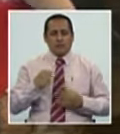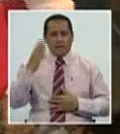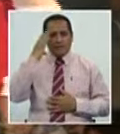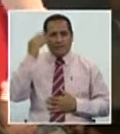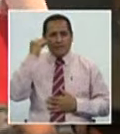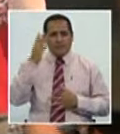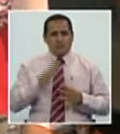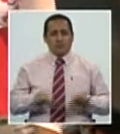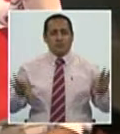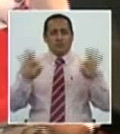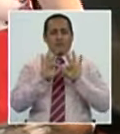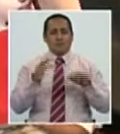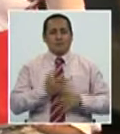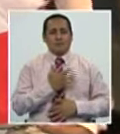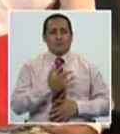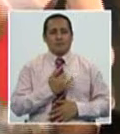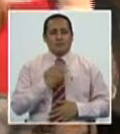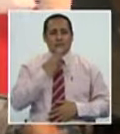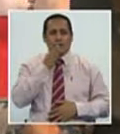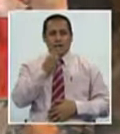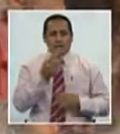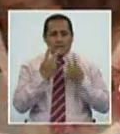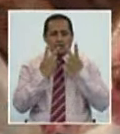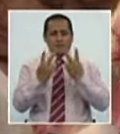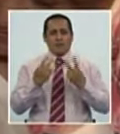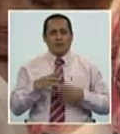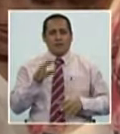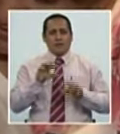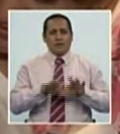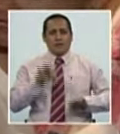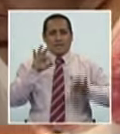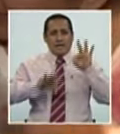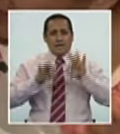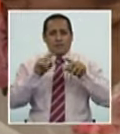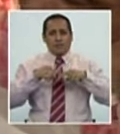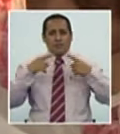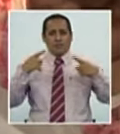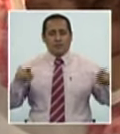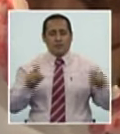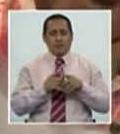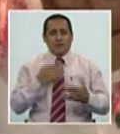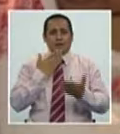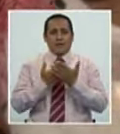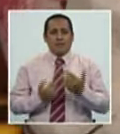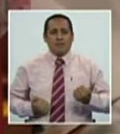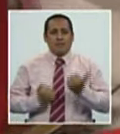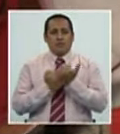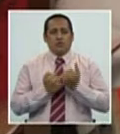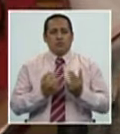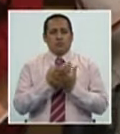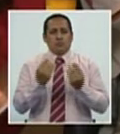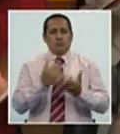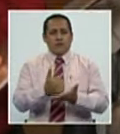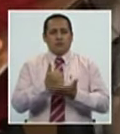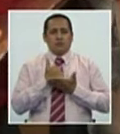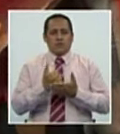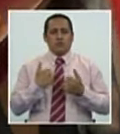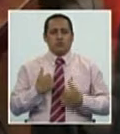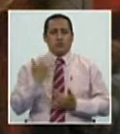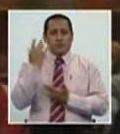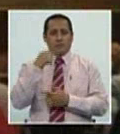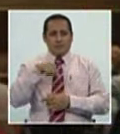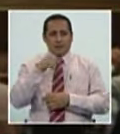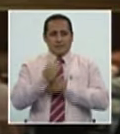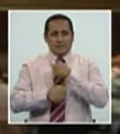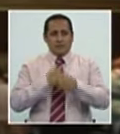muy bonita. Mi ilusión era llegar a ser un protagónico. Gracias por todo el apoyo, por toda la ayuda y espero que